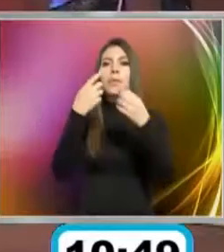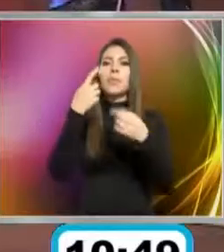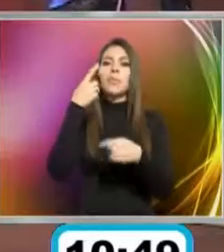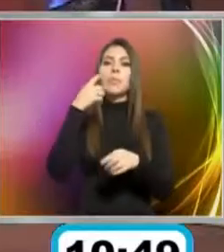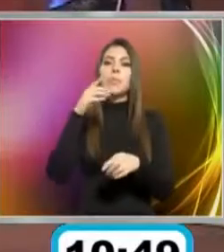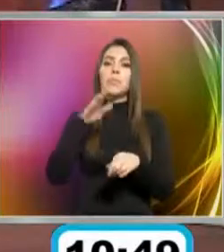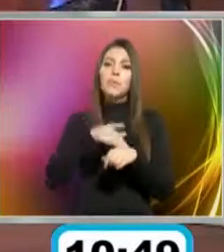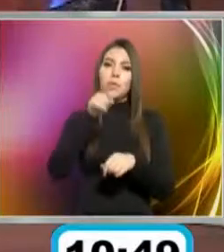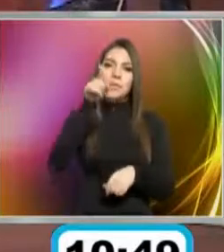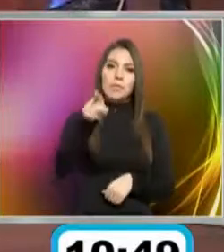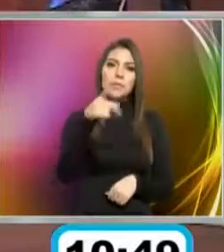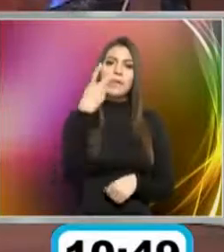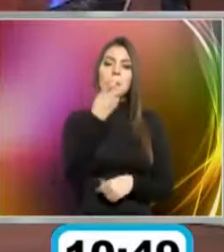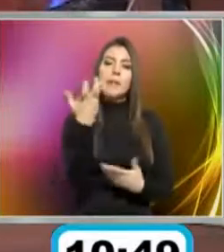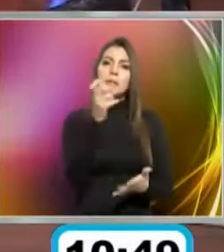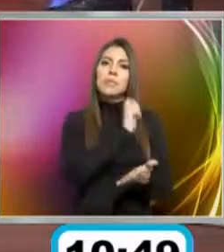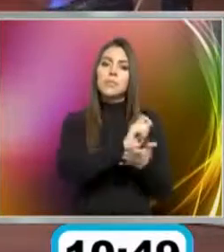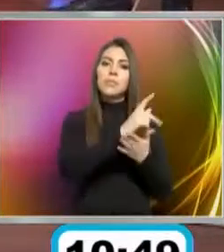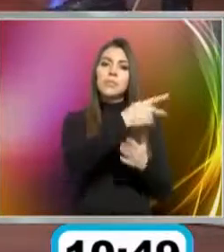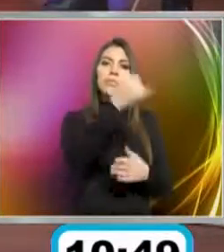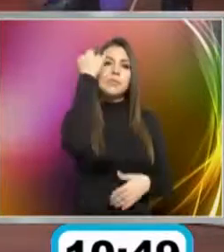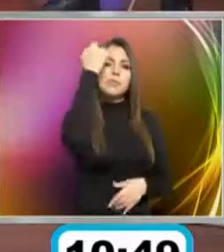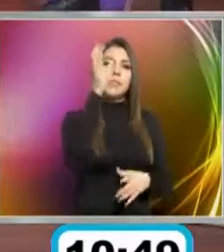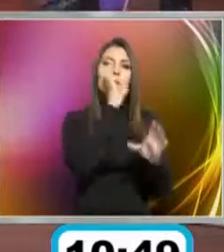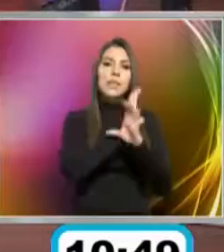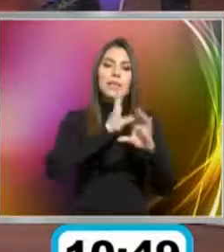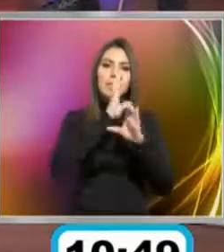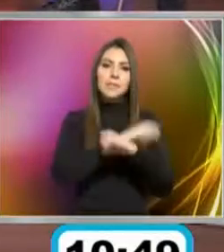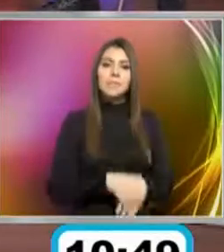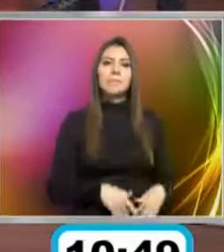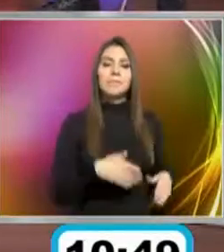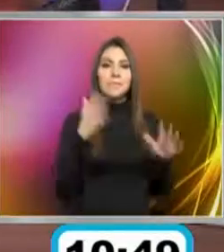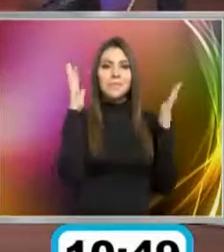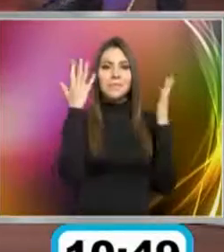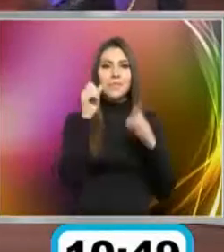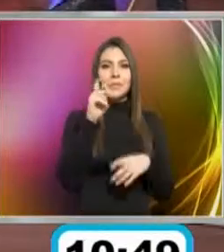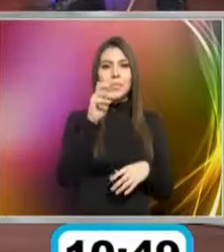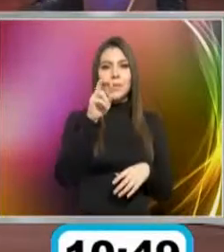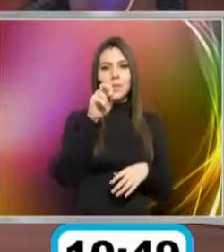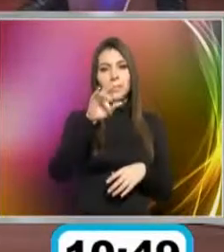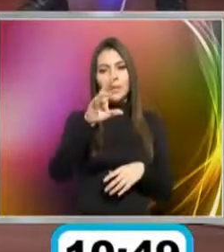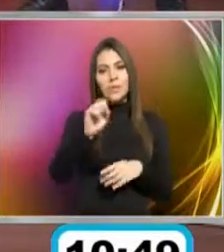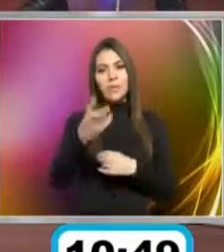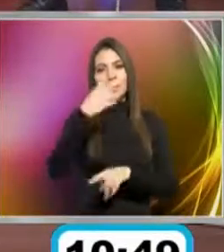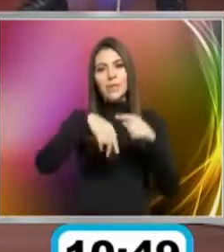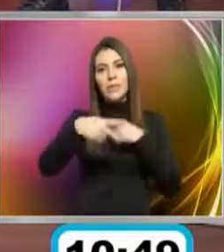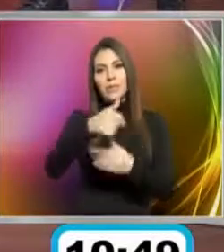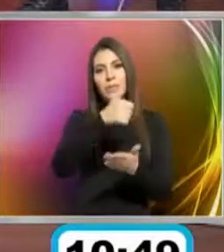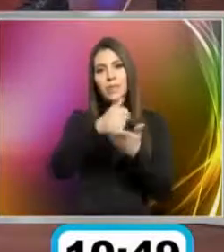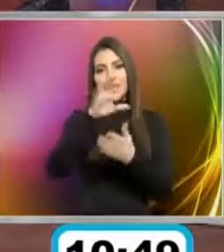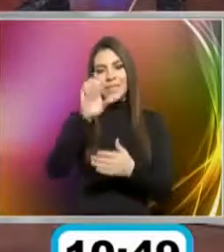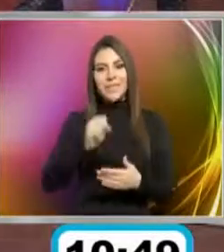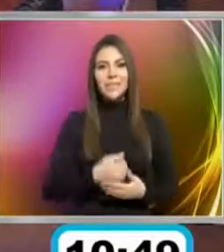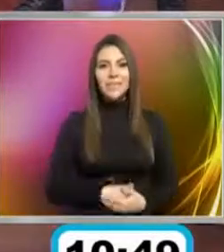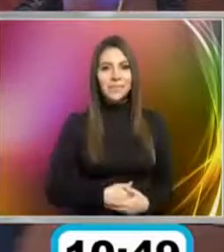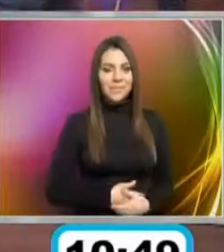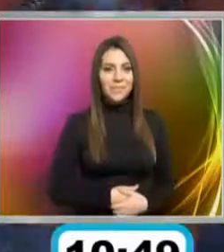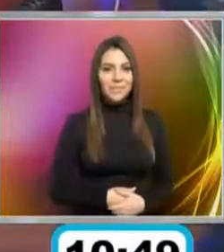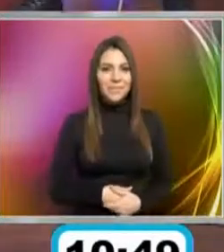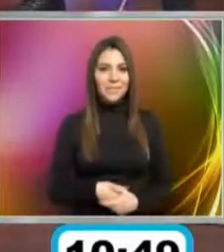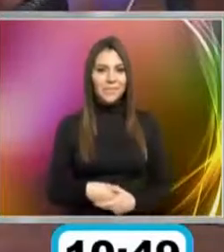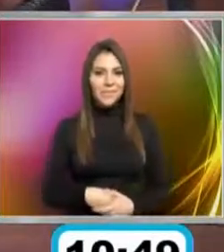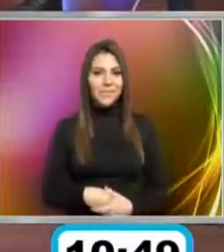es composición de ustedes. Así es, esos temas son de nosotros. Y todo. Sí, Muy bien, todos el de aplauso nosotros. para Supersónicos que están aquí en tus ciudades. Venga.